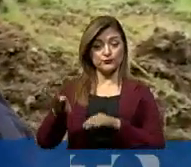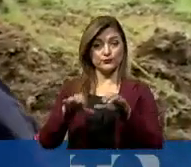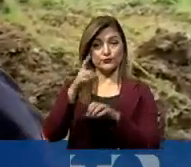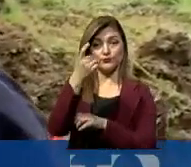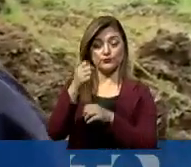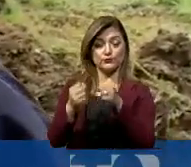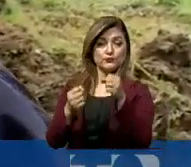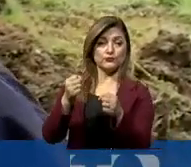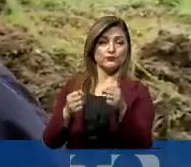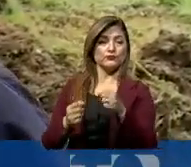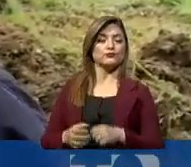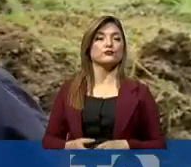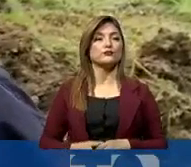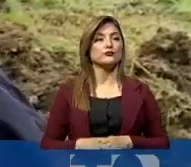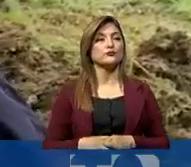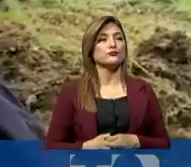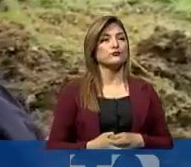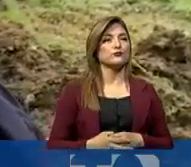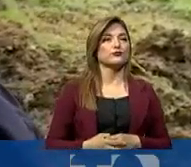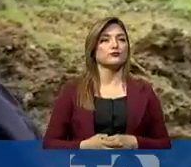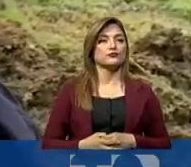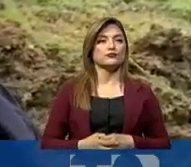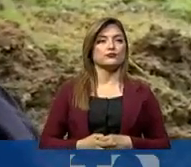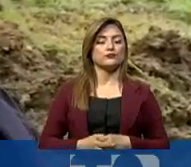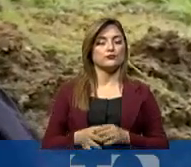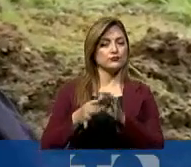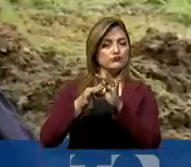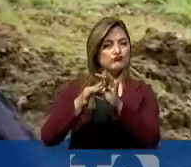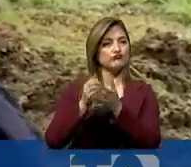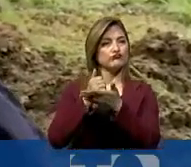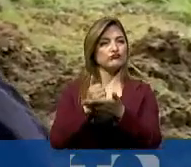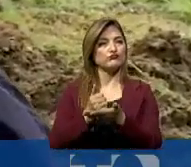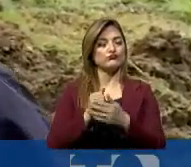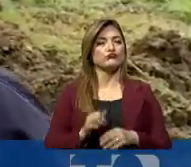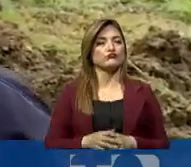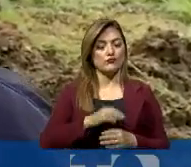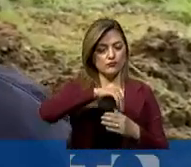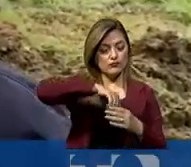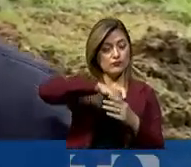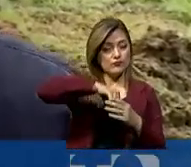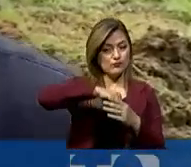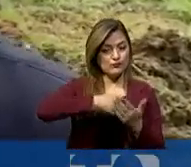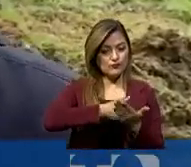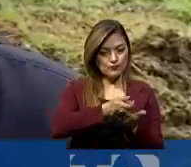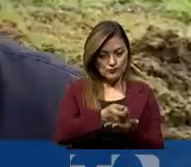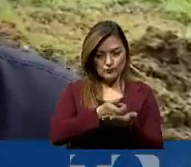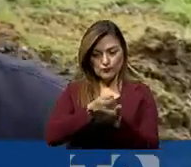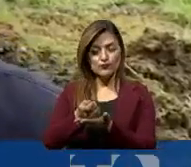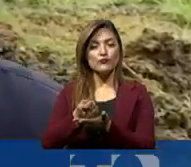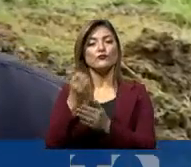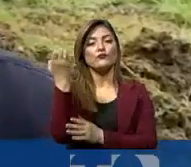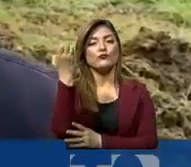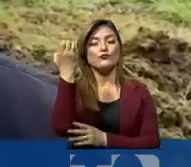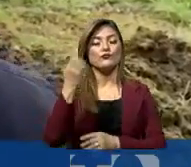por nuestra parte también estamos ya colaborando se ha activado el fondo rotativo que aplica para casos de